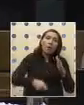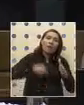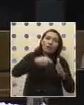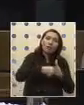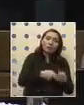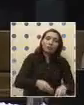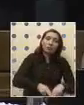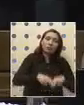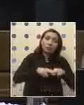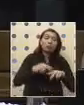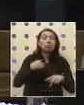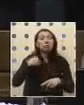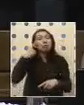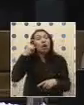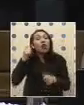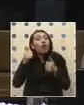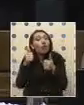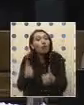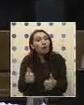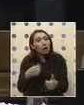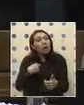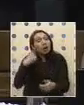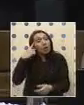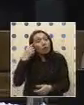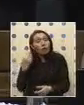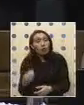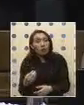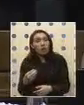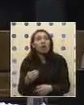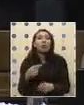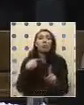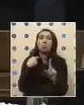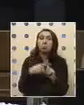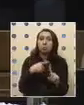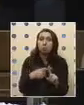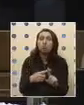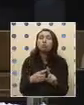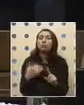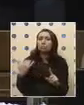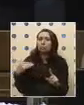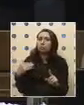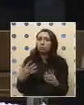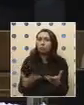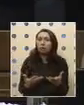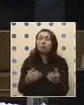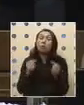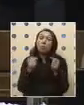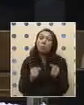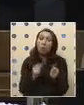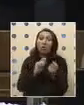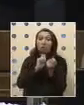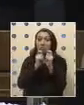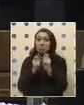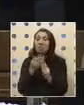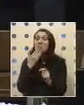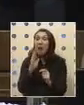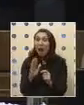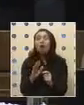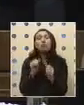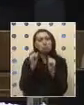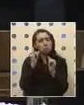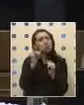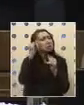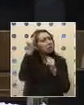Yo creo que ha sido buena. Yo creo que ha sido buena. Ha sido positiva, valiosa. Puede ser perfeccionada, siempre los